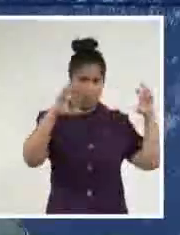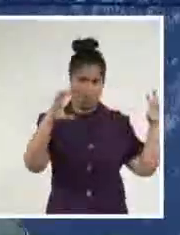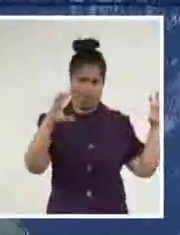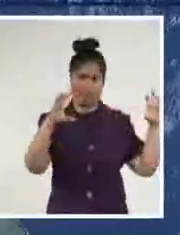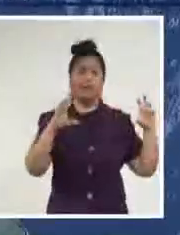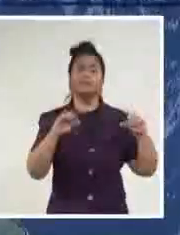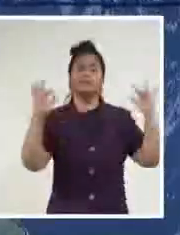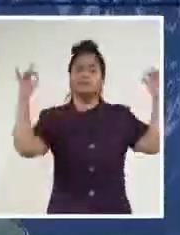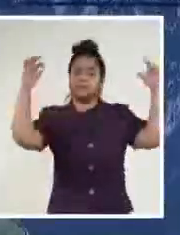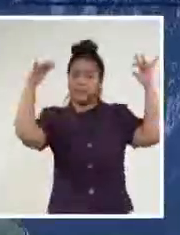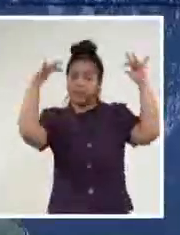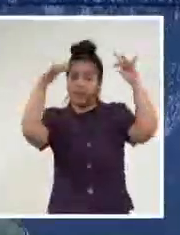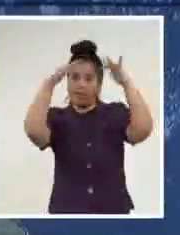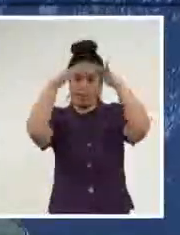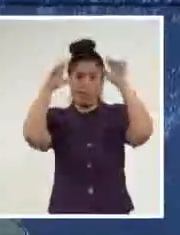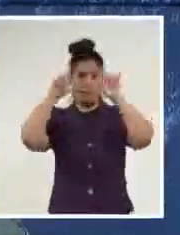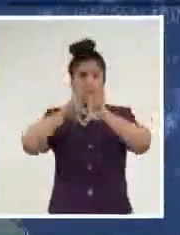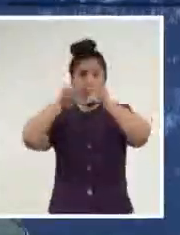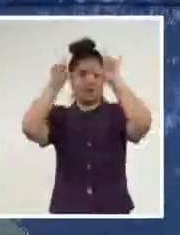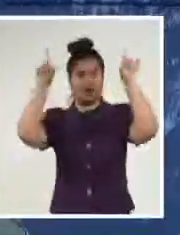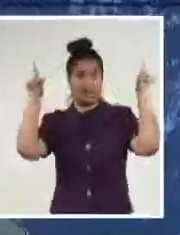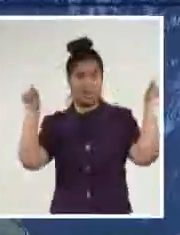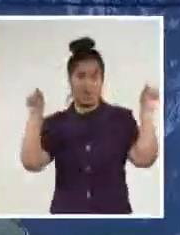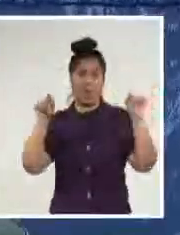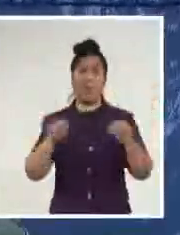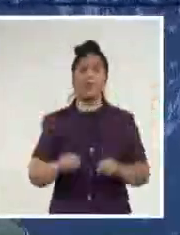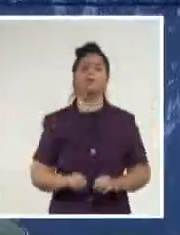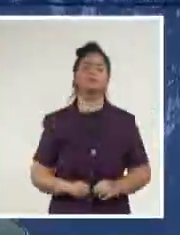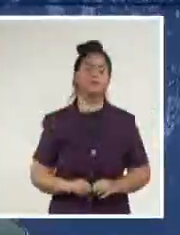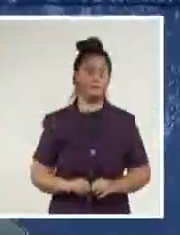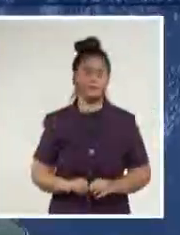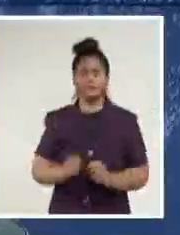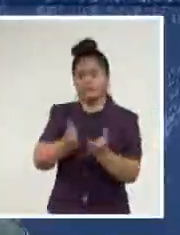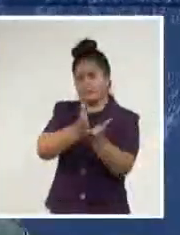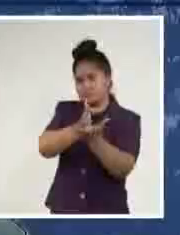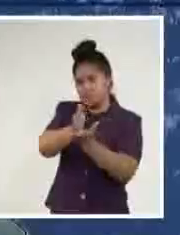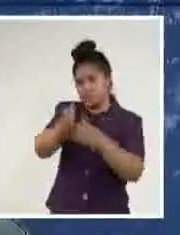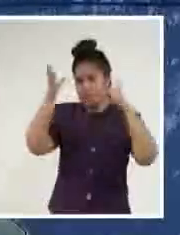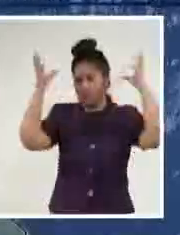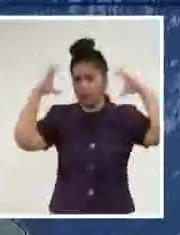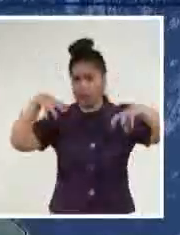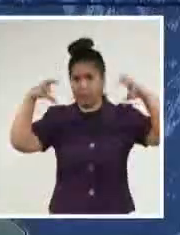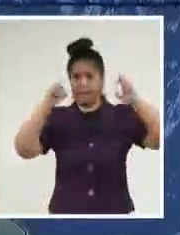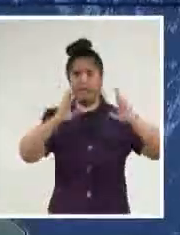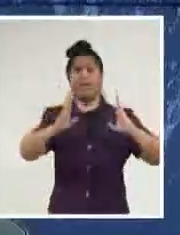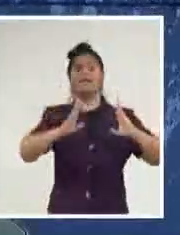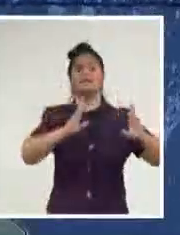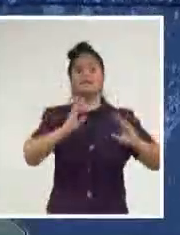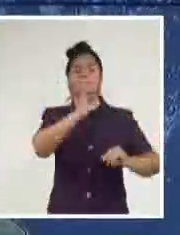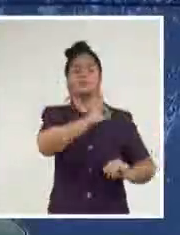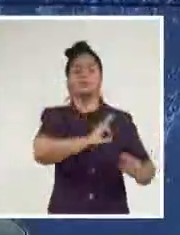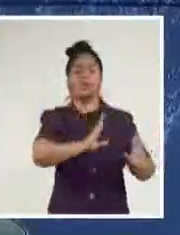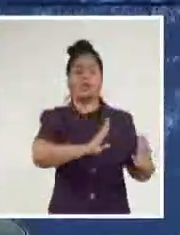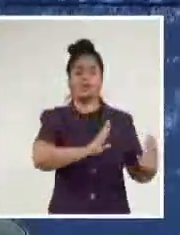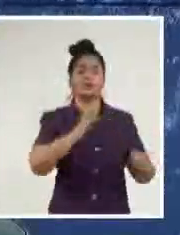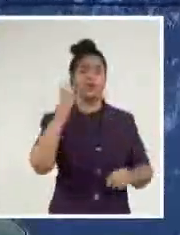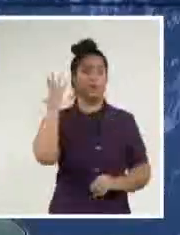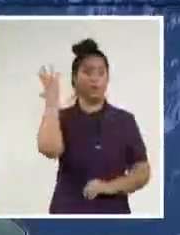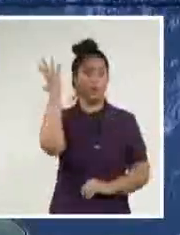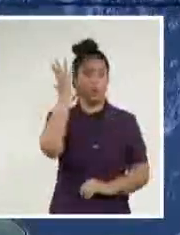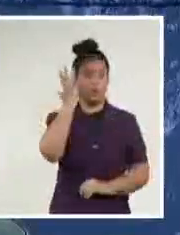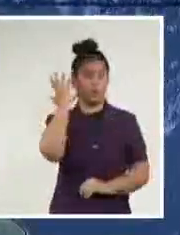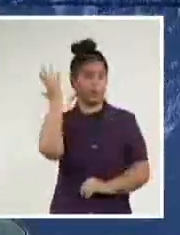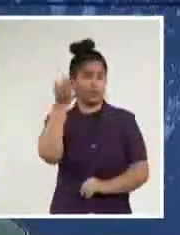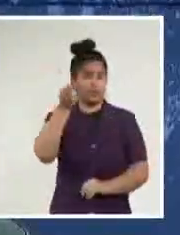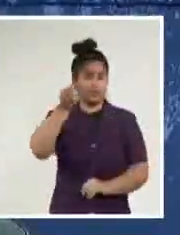que hoy estarán generando también algunos procesos de precipitaciones en las regiones central y oriental del país. Un frente frío se extiende por el Golfo